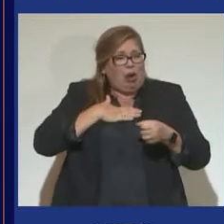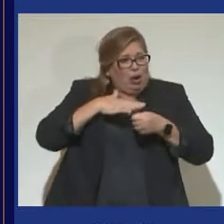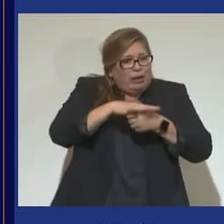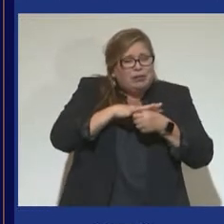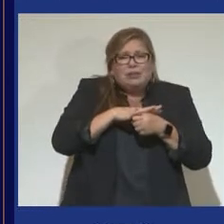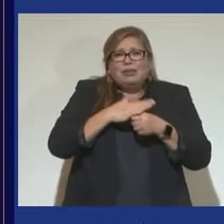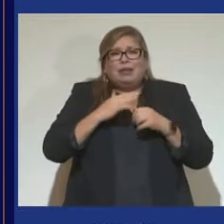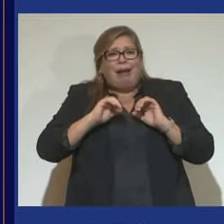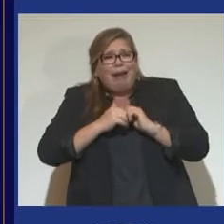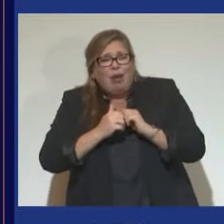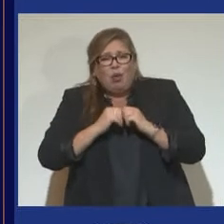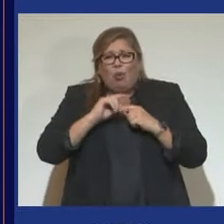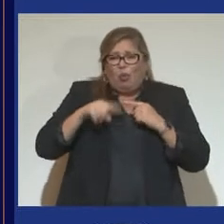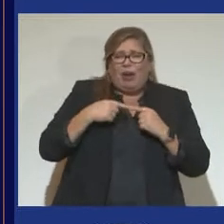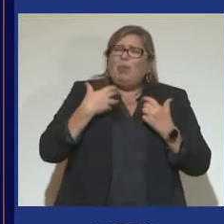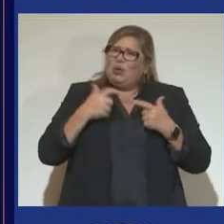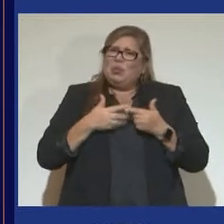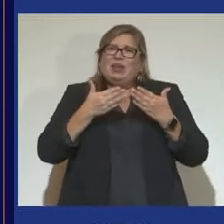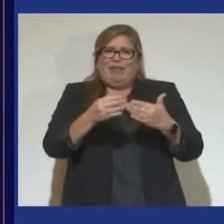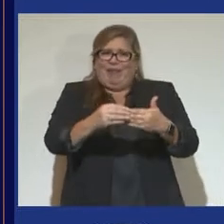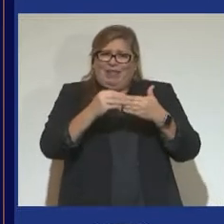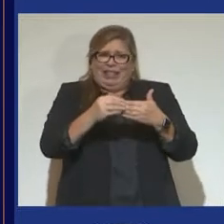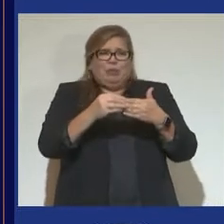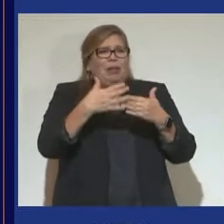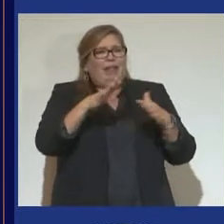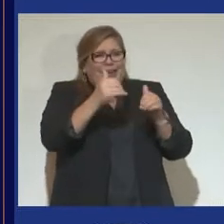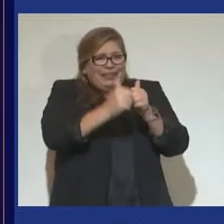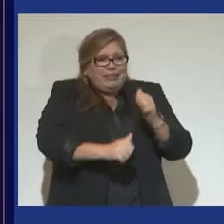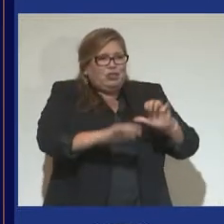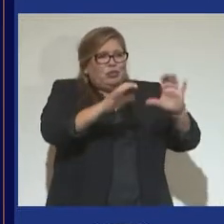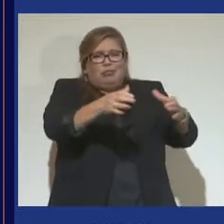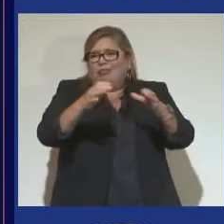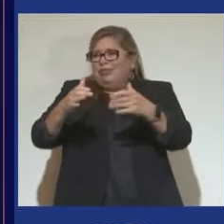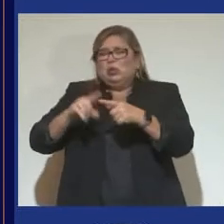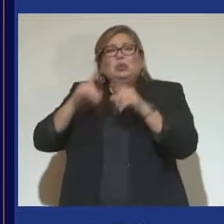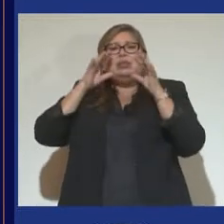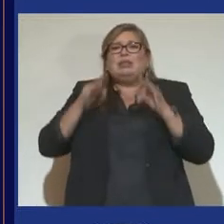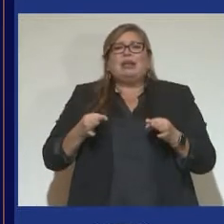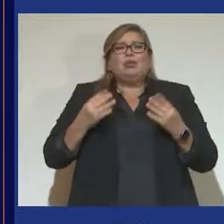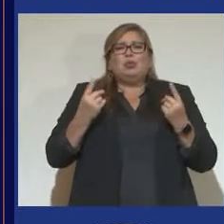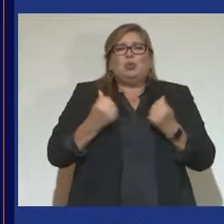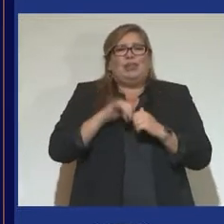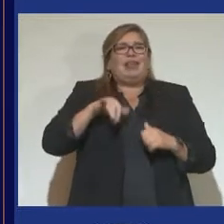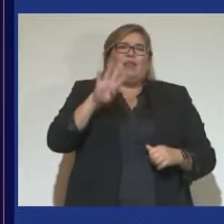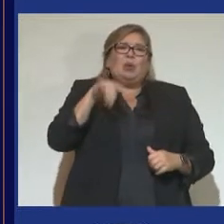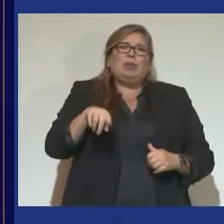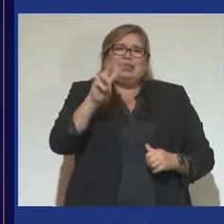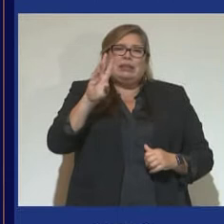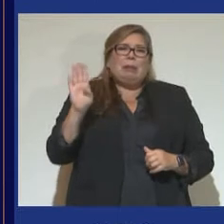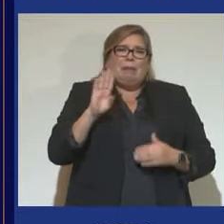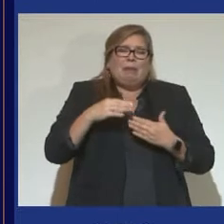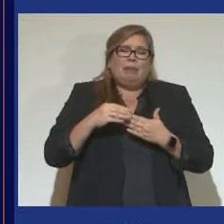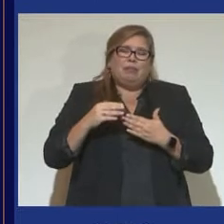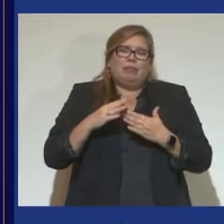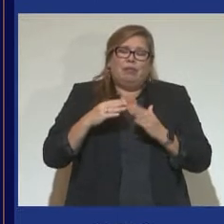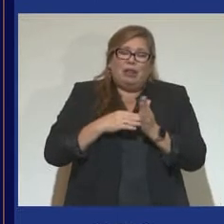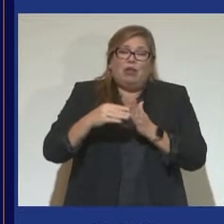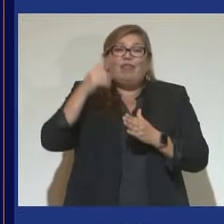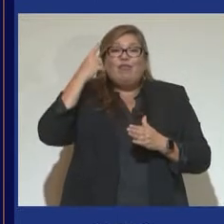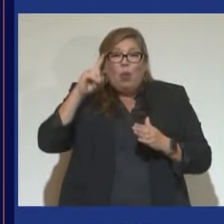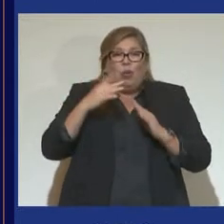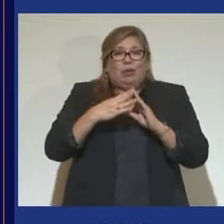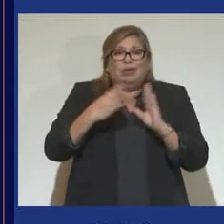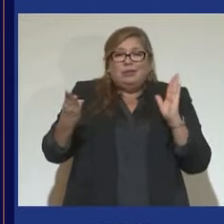de financieros y darles la flexibilidad que ellos desean en esos adicionales 4.6 mil millones de dólares en